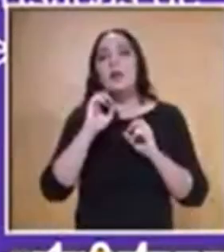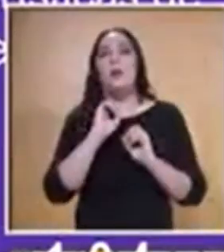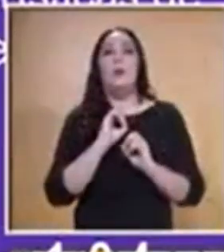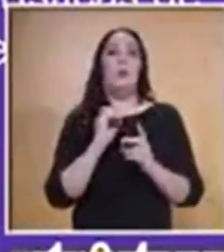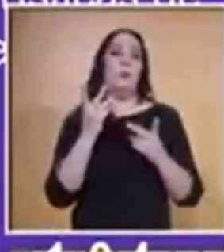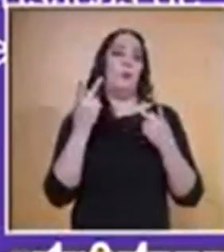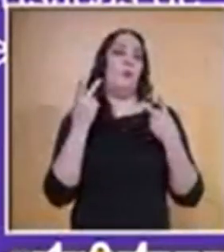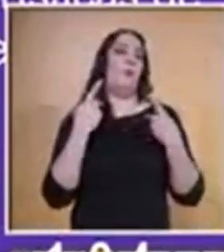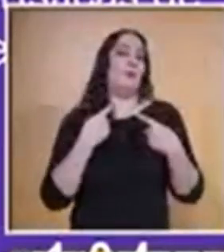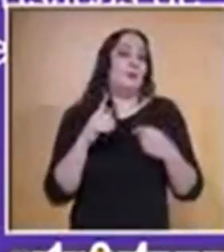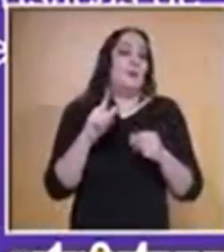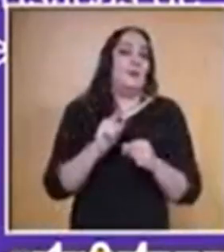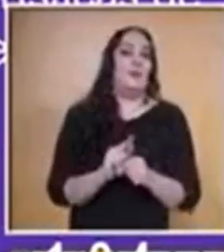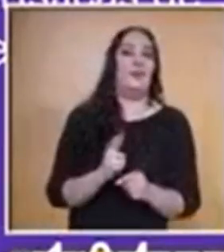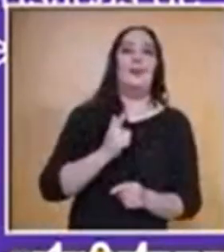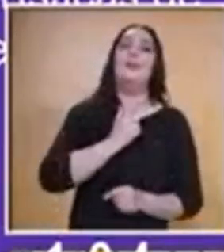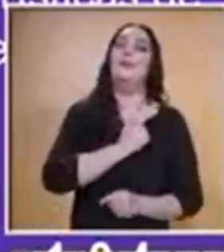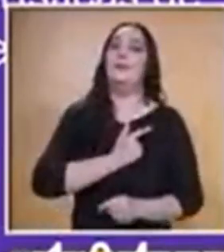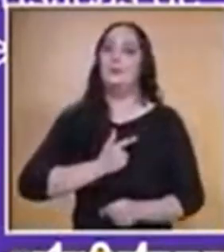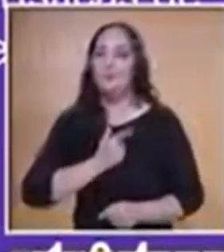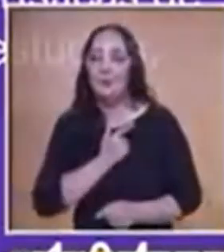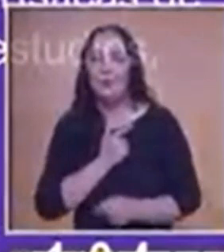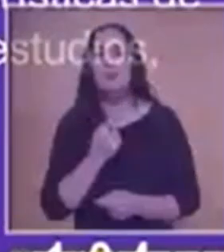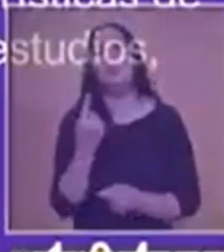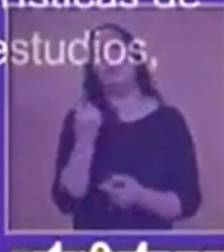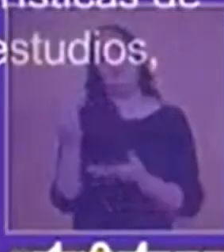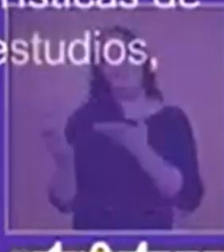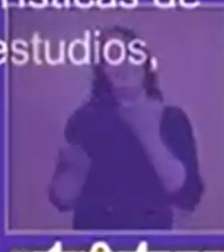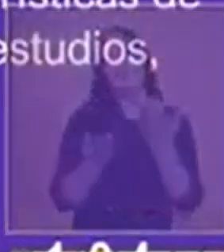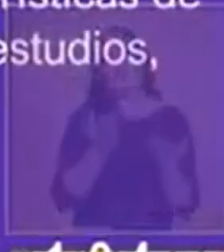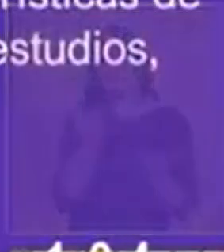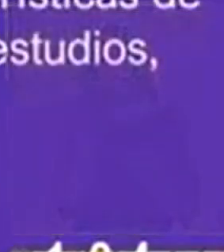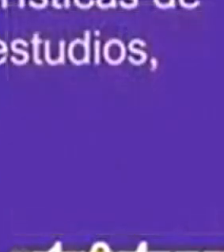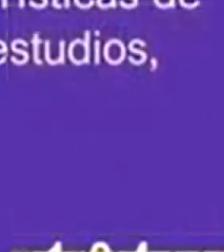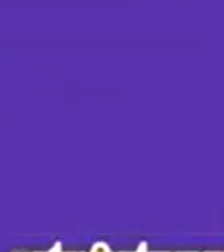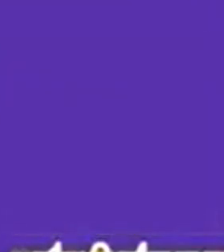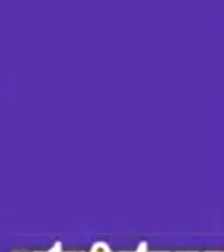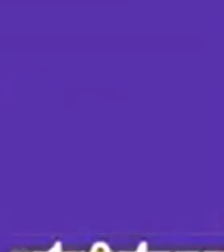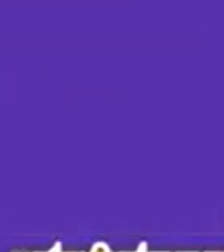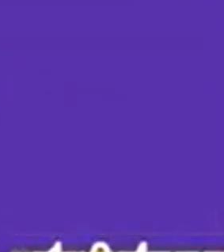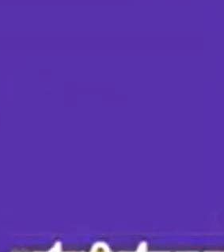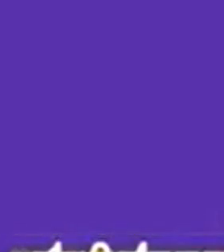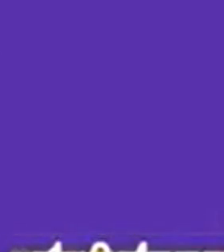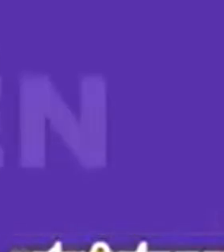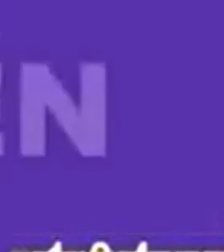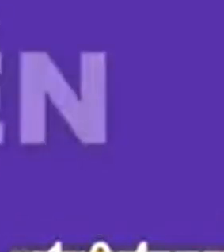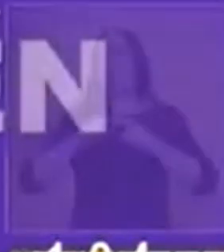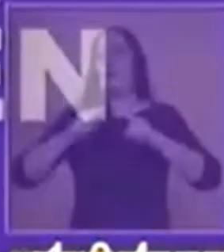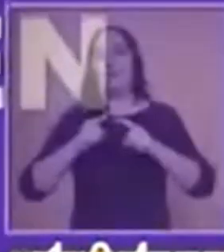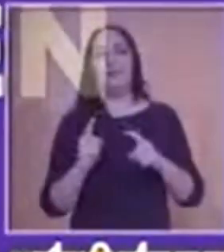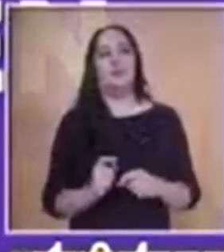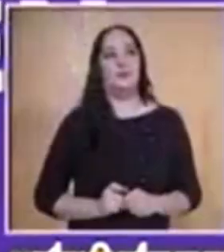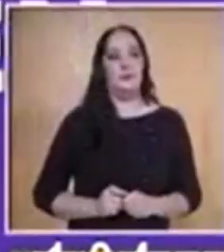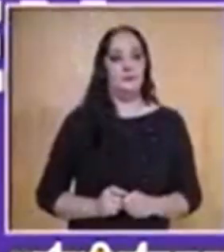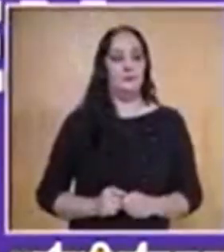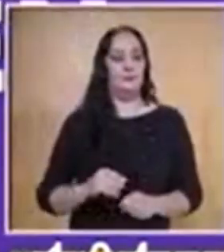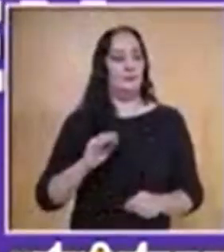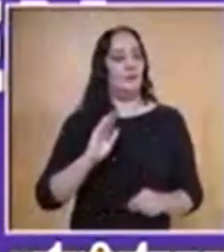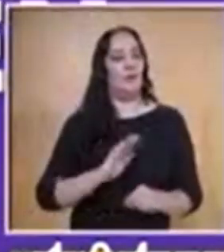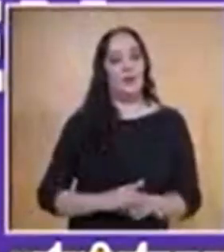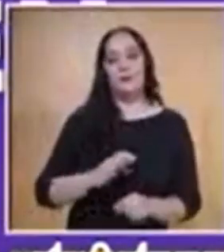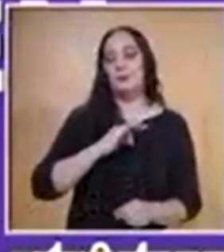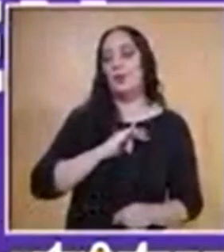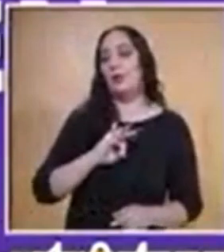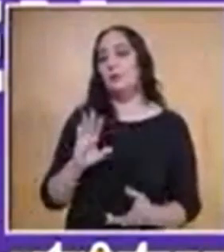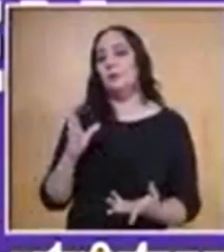personalidad, sus gustos, estudios, logros, etc. Muy bien. Y para hacer más dinámica la clase, el día de hoy